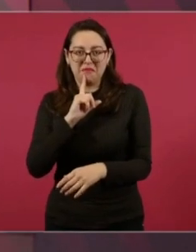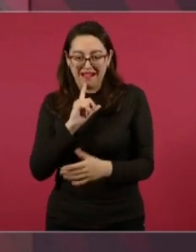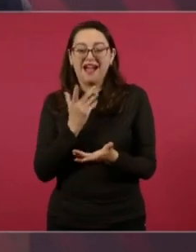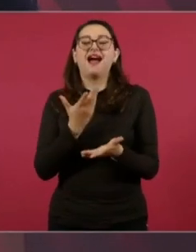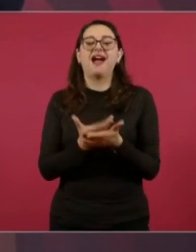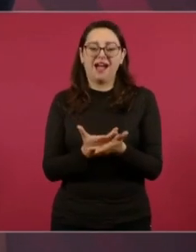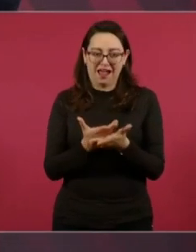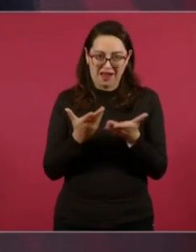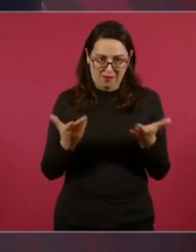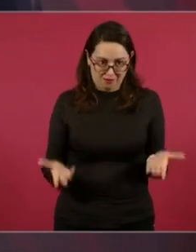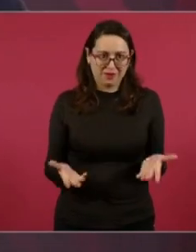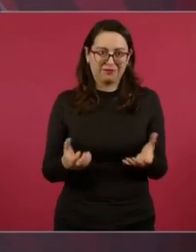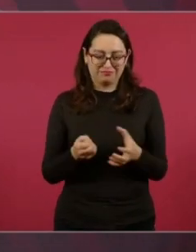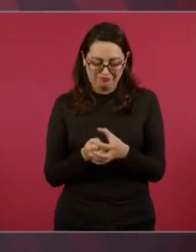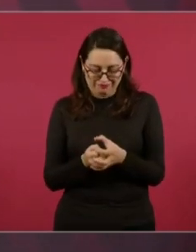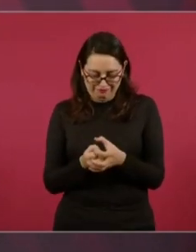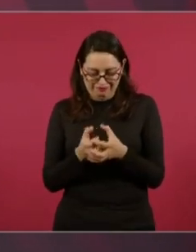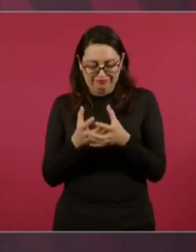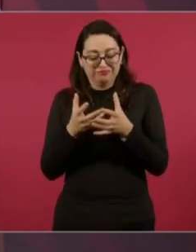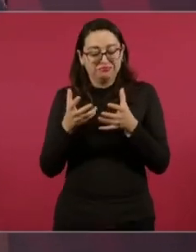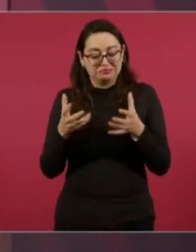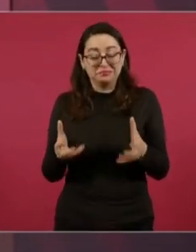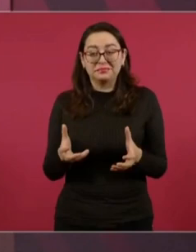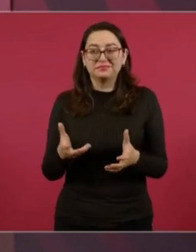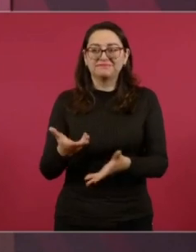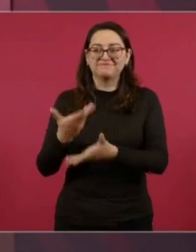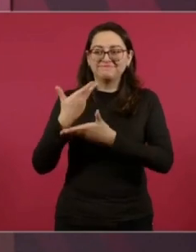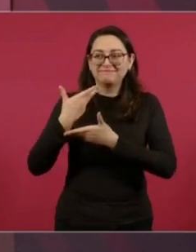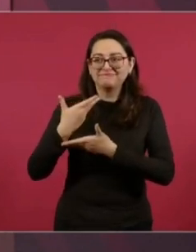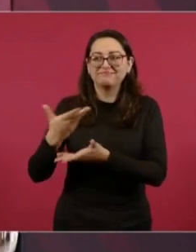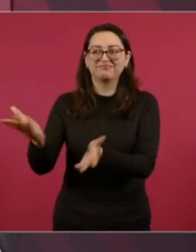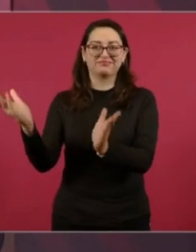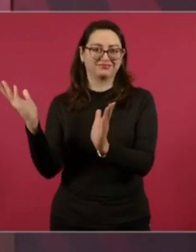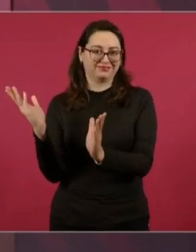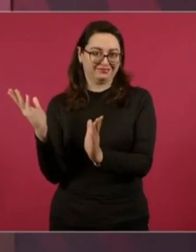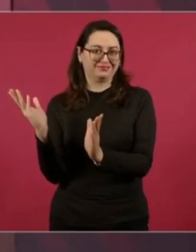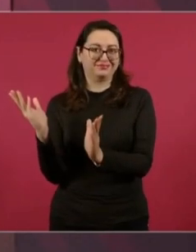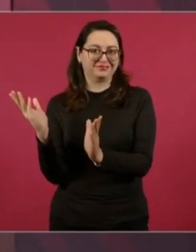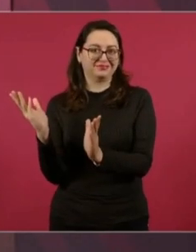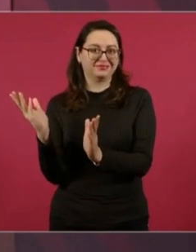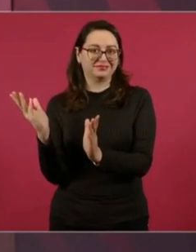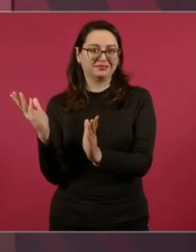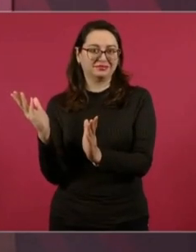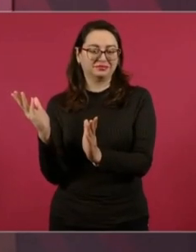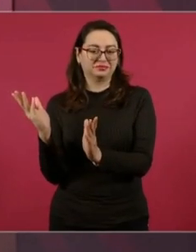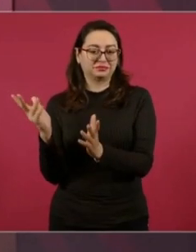No basta con crecer si se acumula